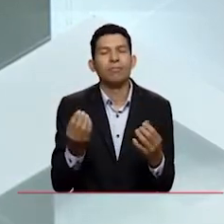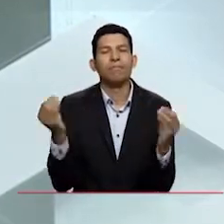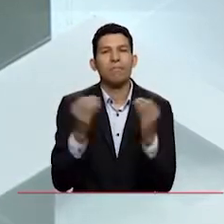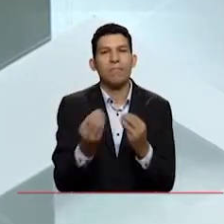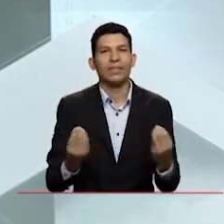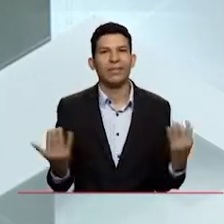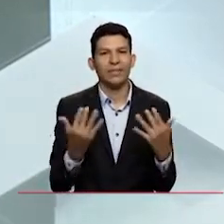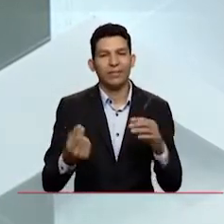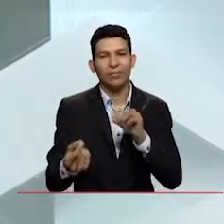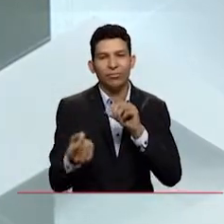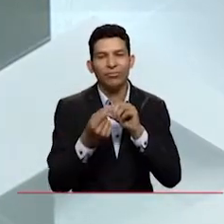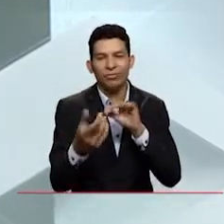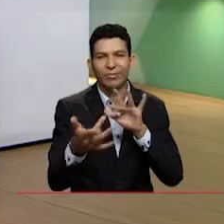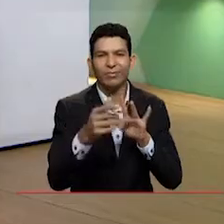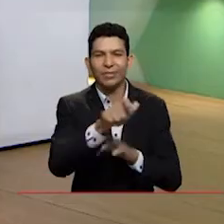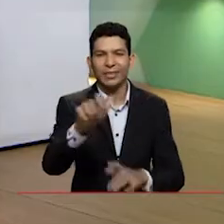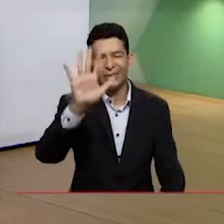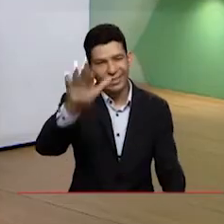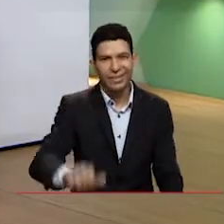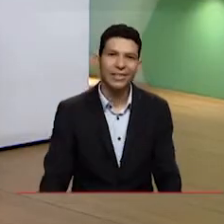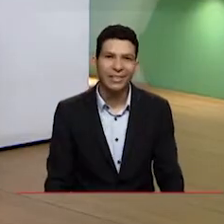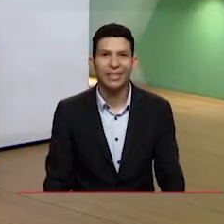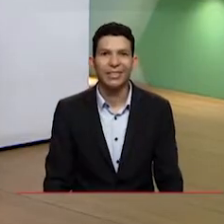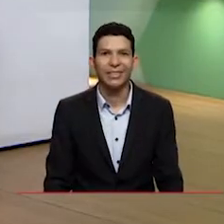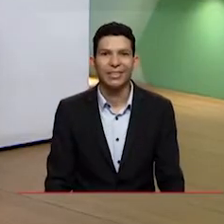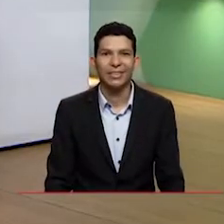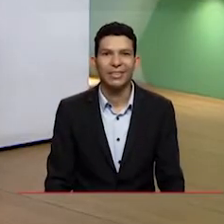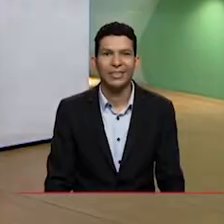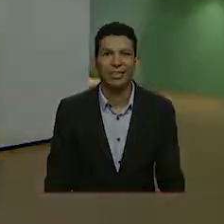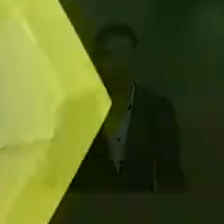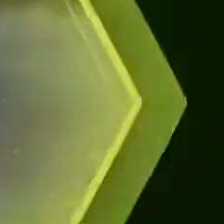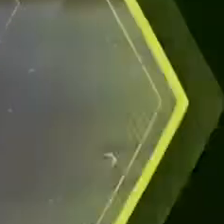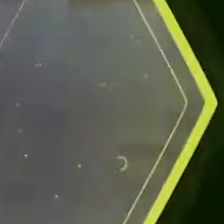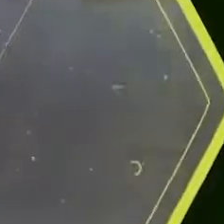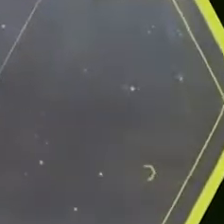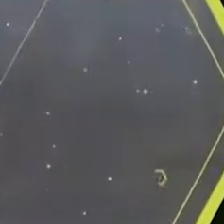más cerca de la gente. Hasta la próxima. Muchas gracias.